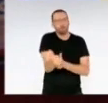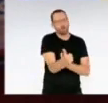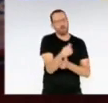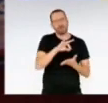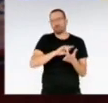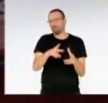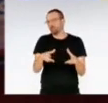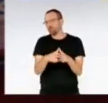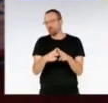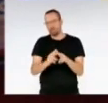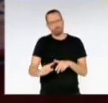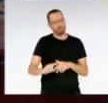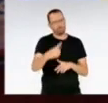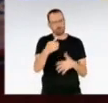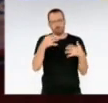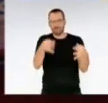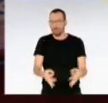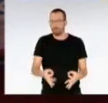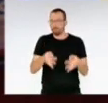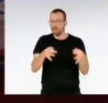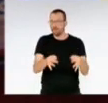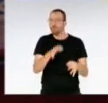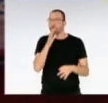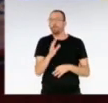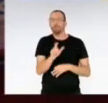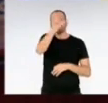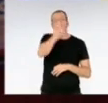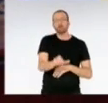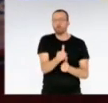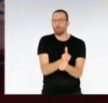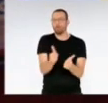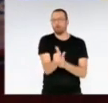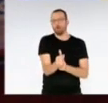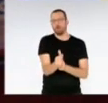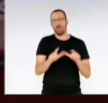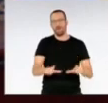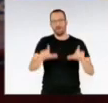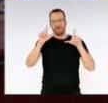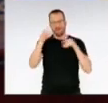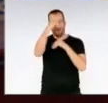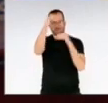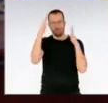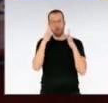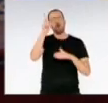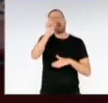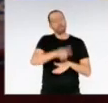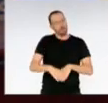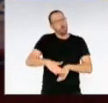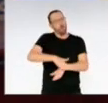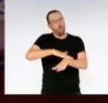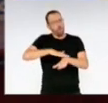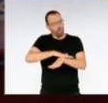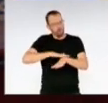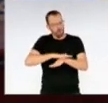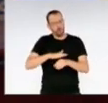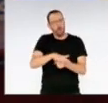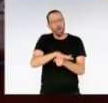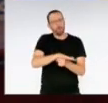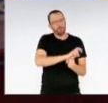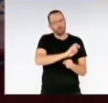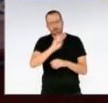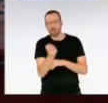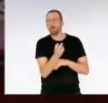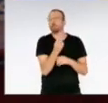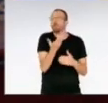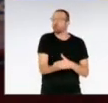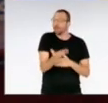otra cosa los servicios sociales, porque priorizamos a la persona. Desde luego hay otras áreas de gobierno que son importantes, pero más que ninguna otra,